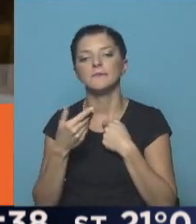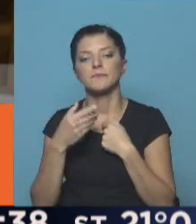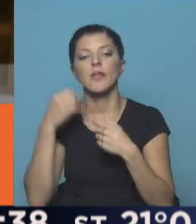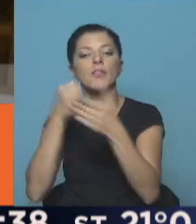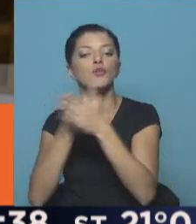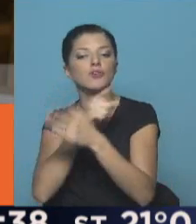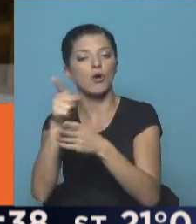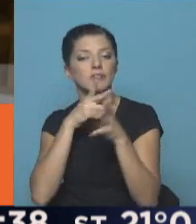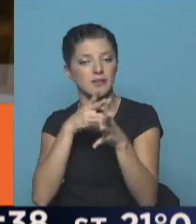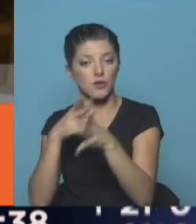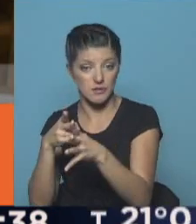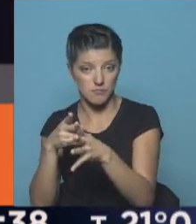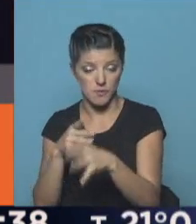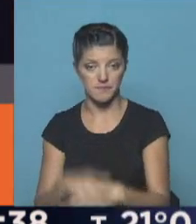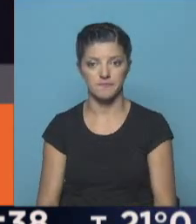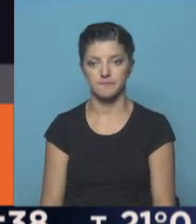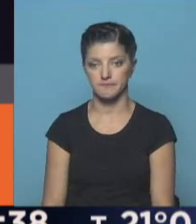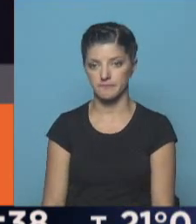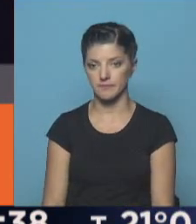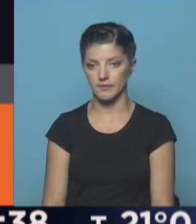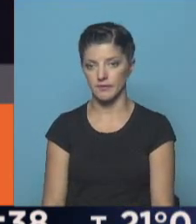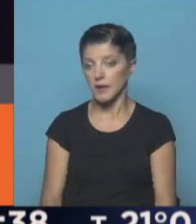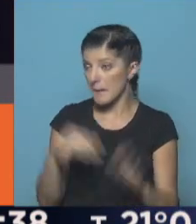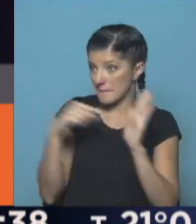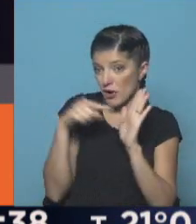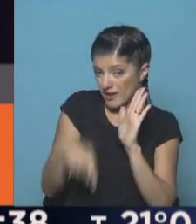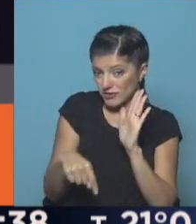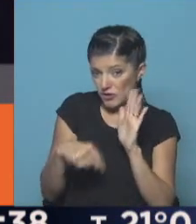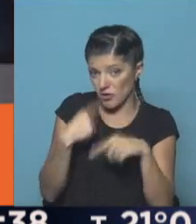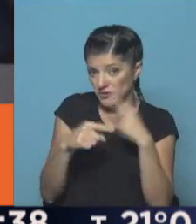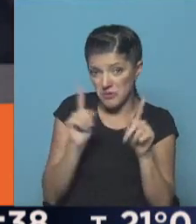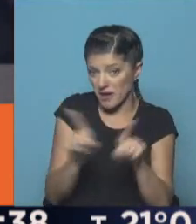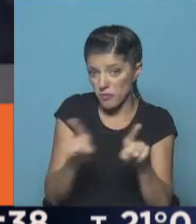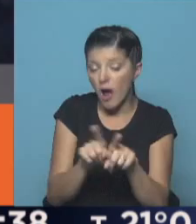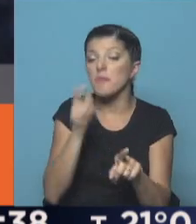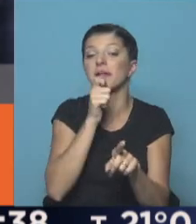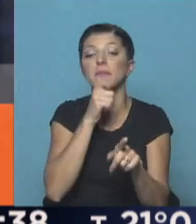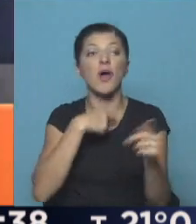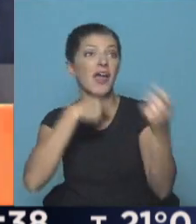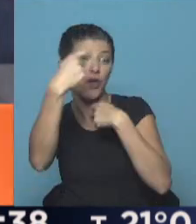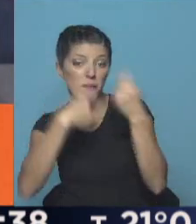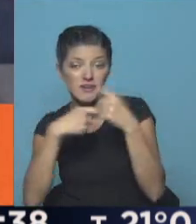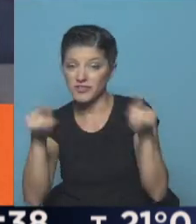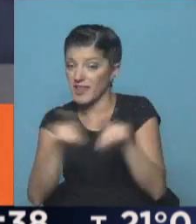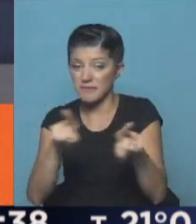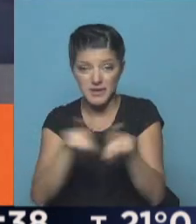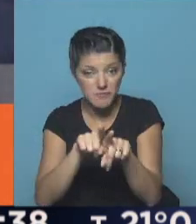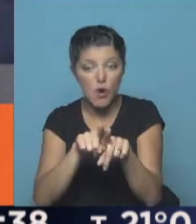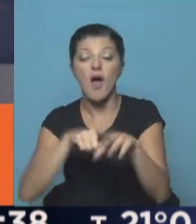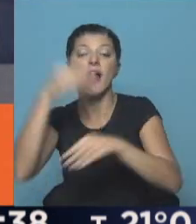terrorismo. Claro. Entonces, pero esto no va a afectar, por ejemplo, el flujo comercial,